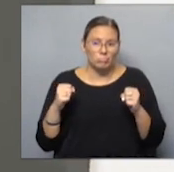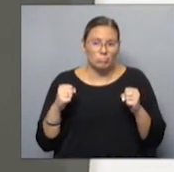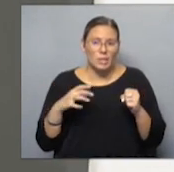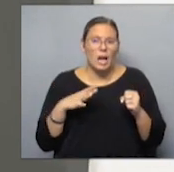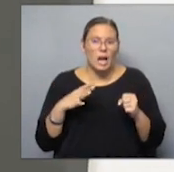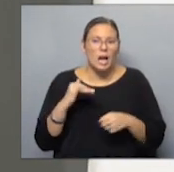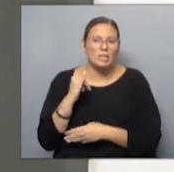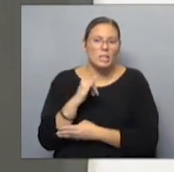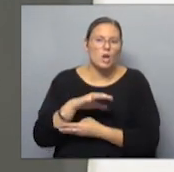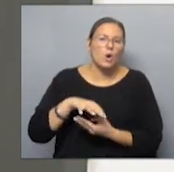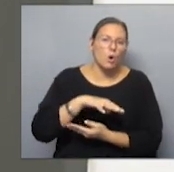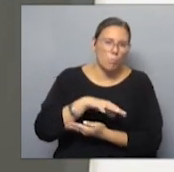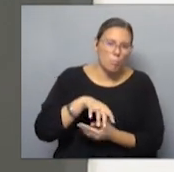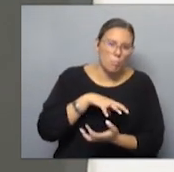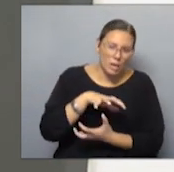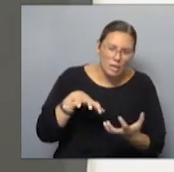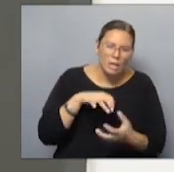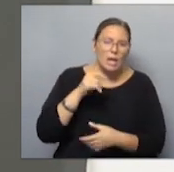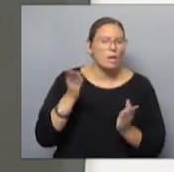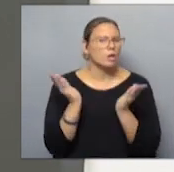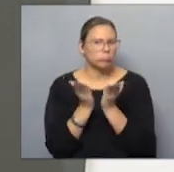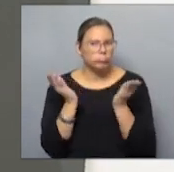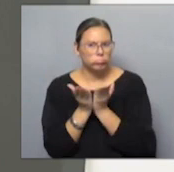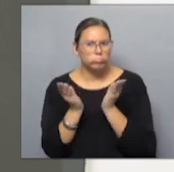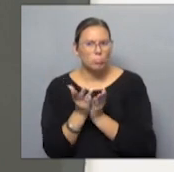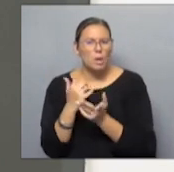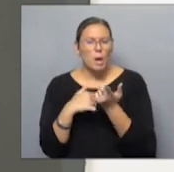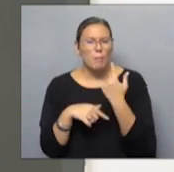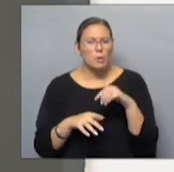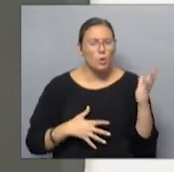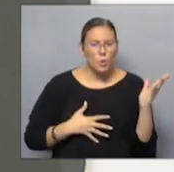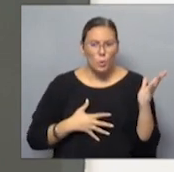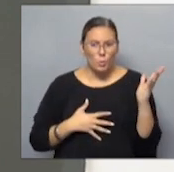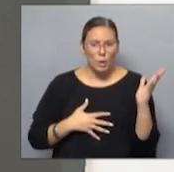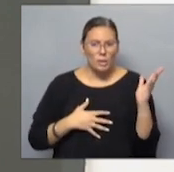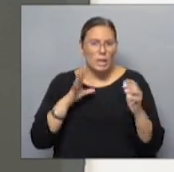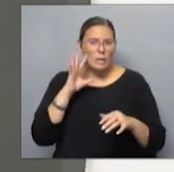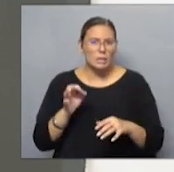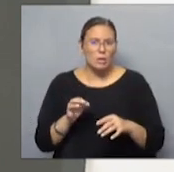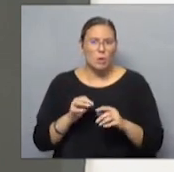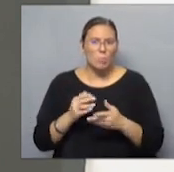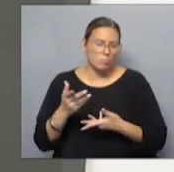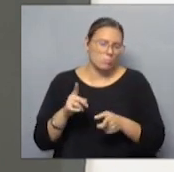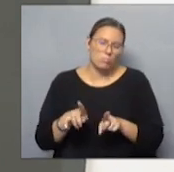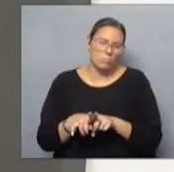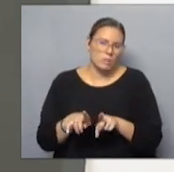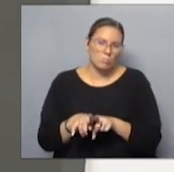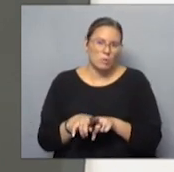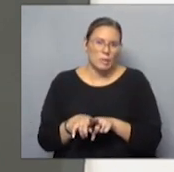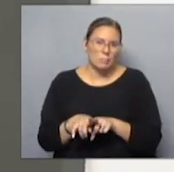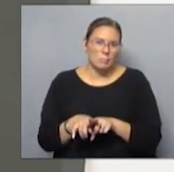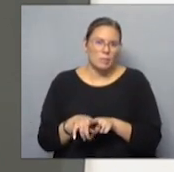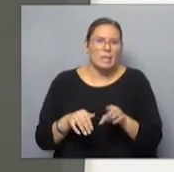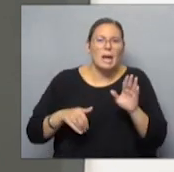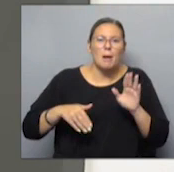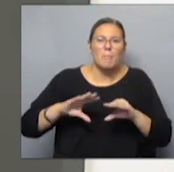cierto grado de complejidad y hay que estudiar mucho, pero dentro de las disciplinas de la danza, para mí, creo que los vamos a compartir, es de